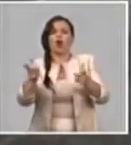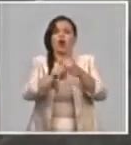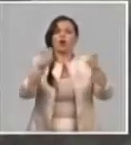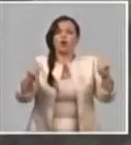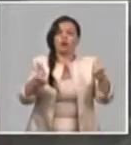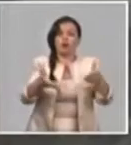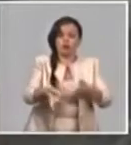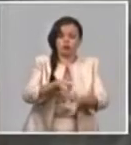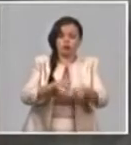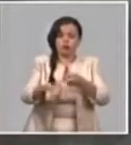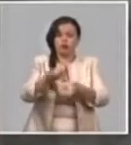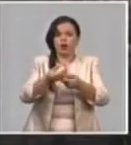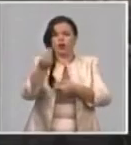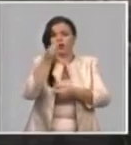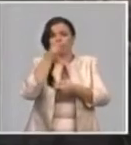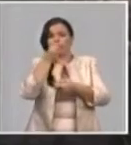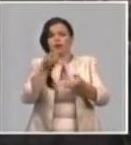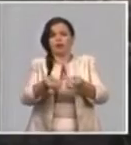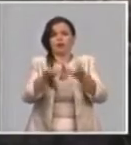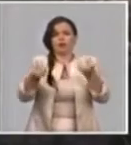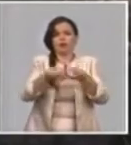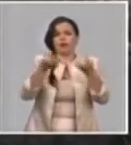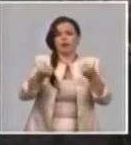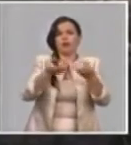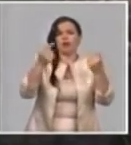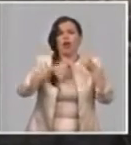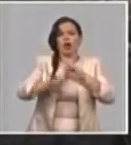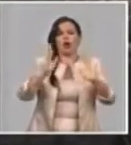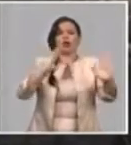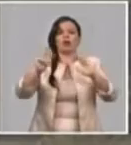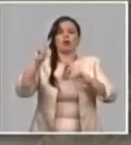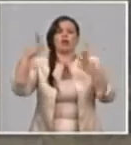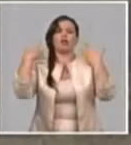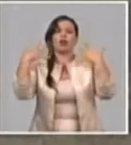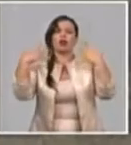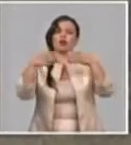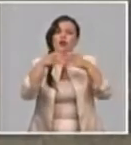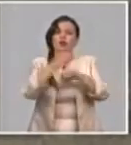hortalizas para el verano. Gatiuska León, Sistema Informativo de la Televisión Cubana.